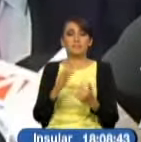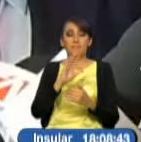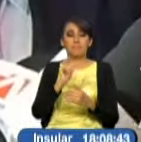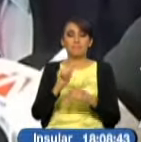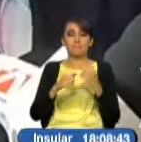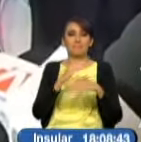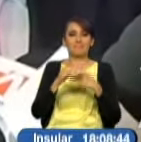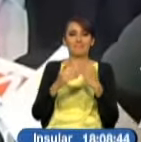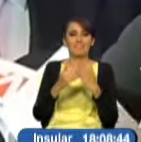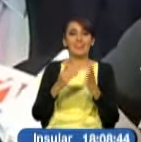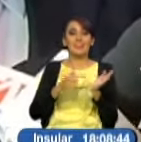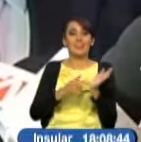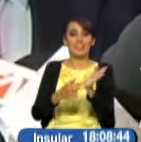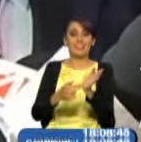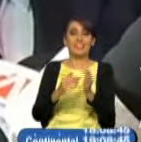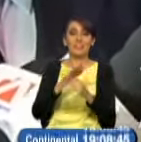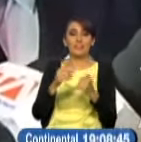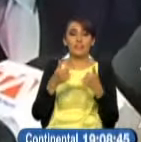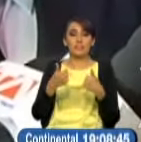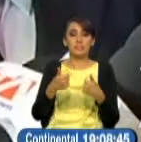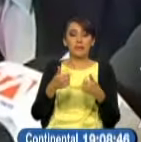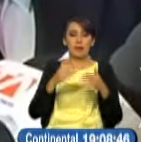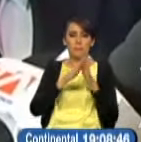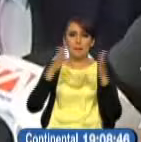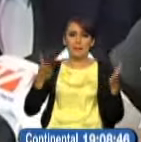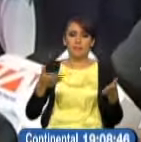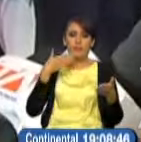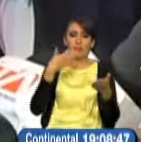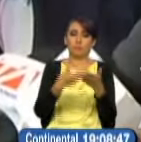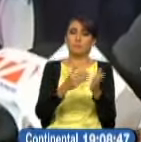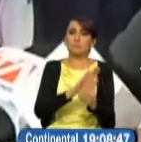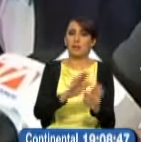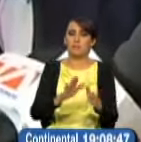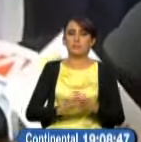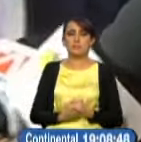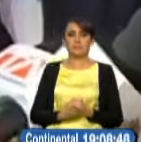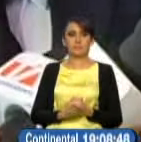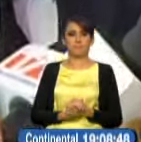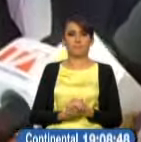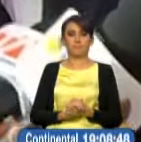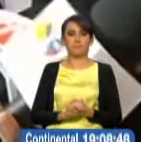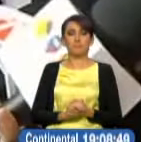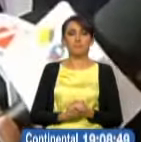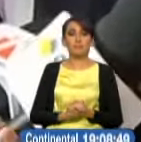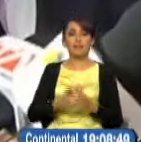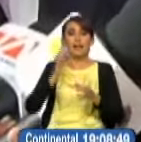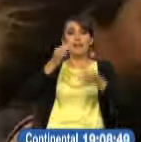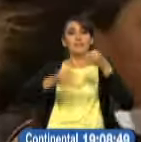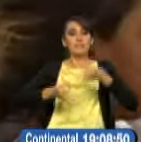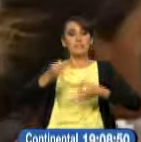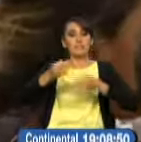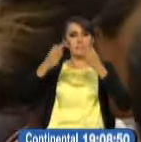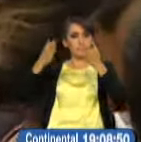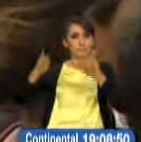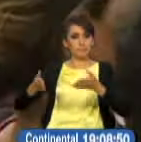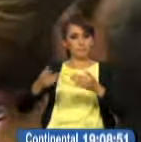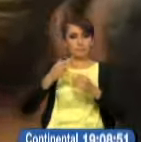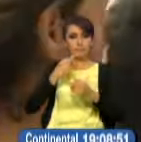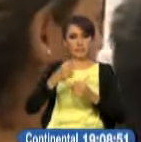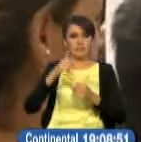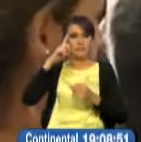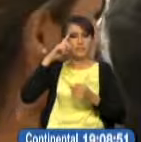lo tanto eso está planteado en la mesa y esperemos una respuesta de Odebrecht. Chiriboga se refirió al planteamiento del candidato de Creo,